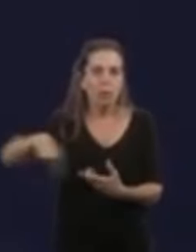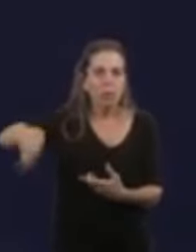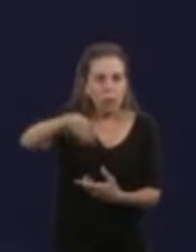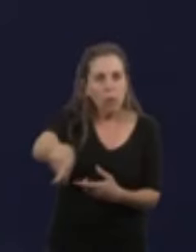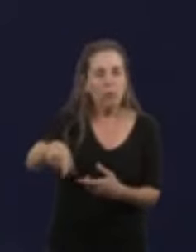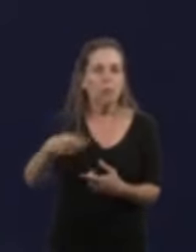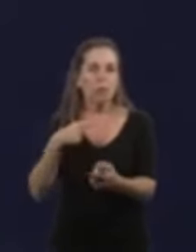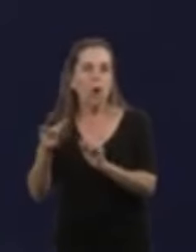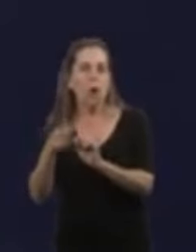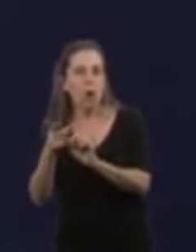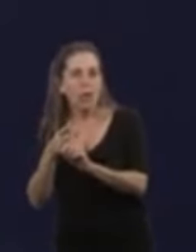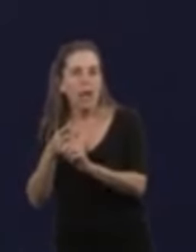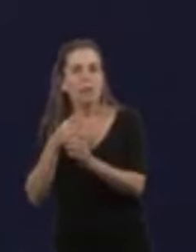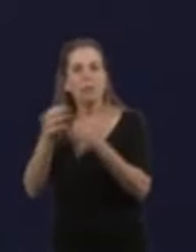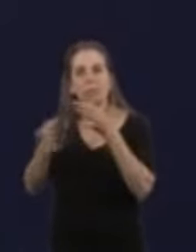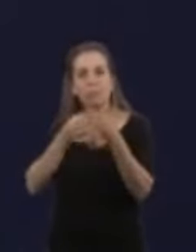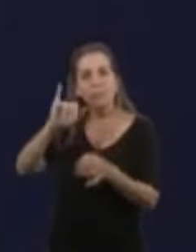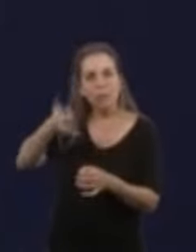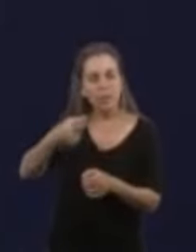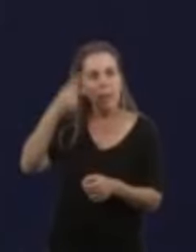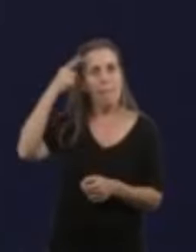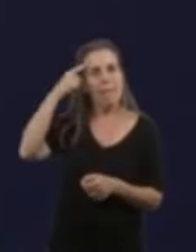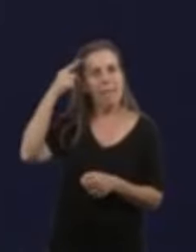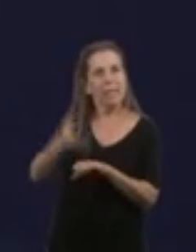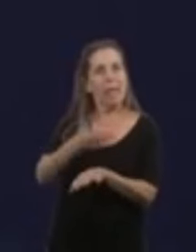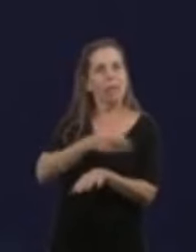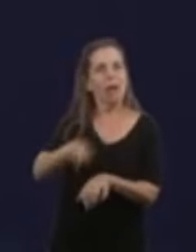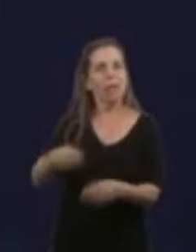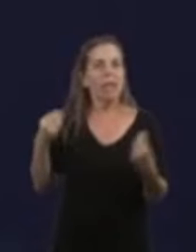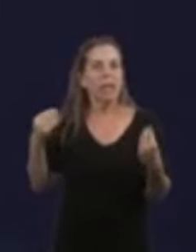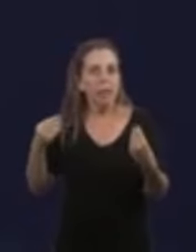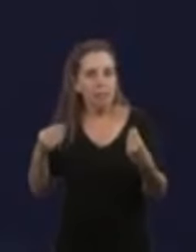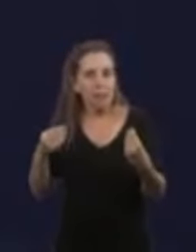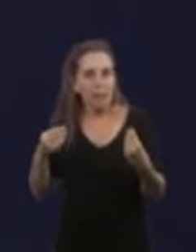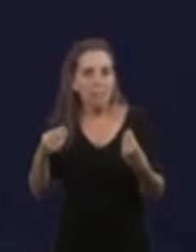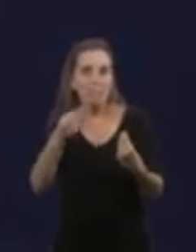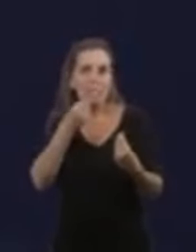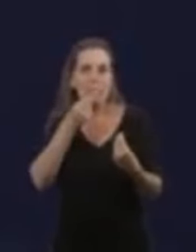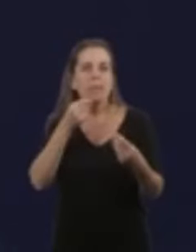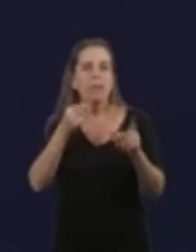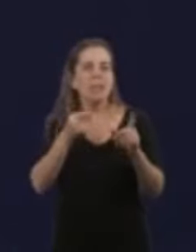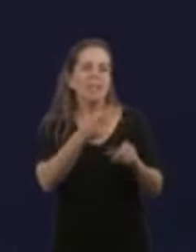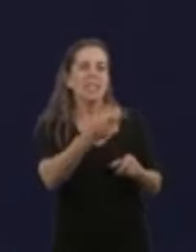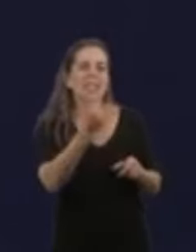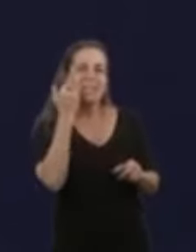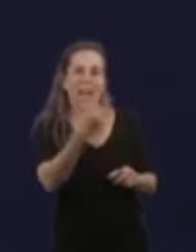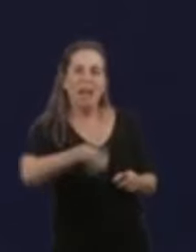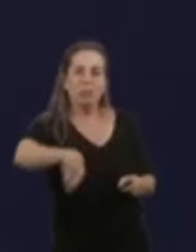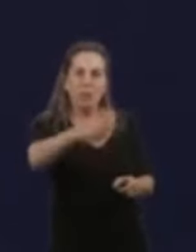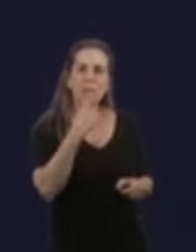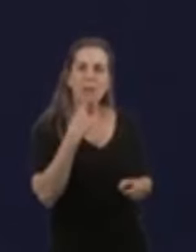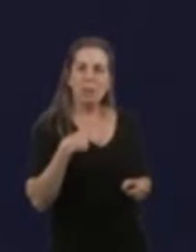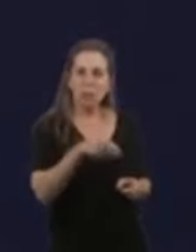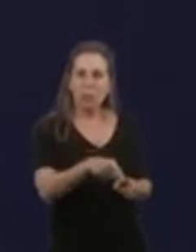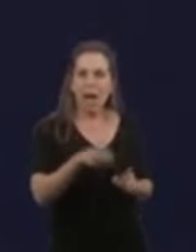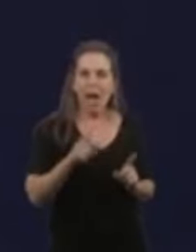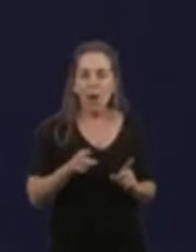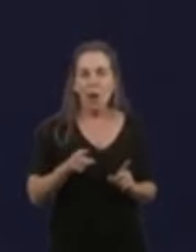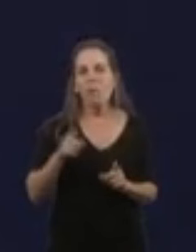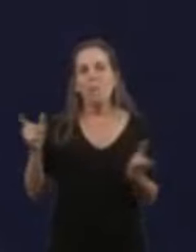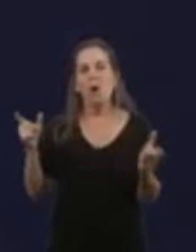esa conversación está la previsión y la visión de cómo de hecho ustedes me han preguntado por informes que ha presentado en su momento